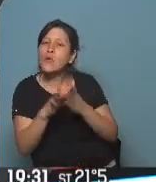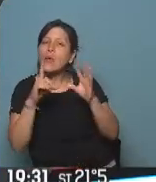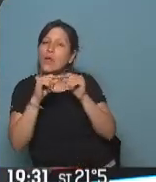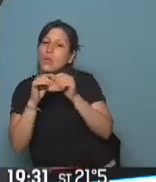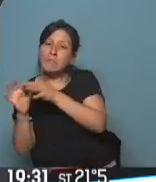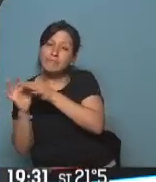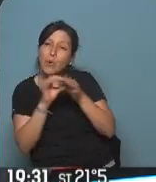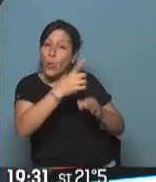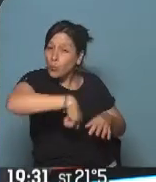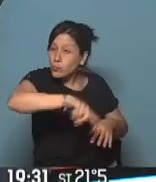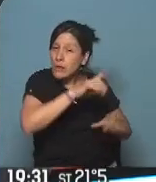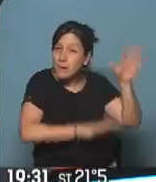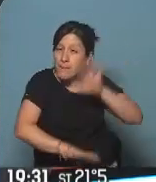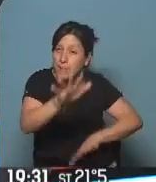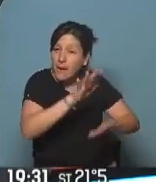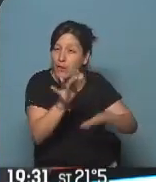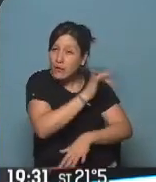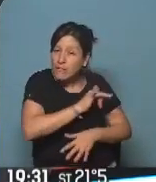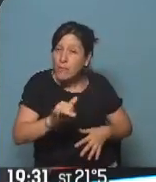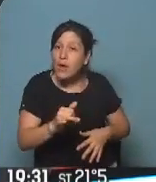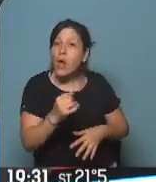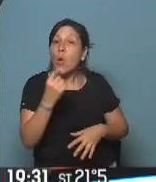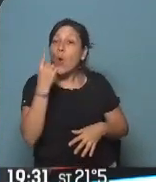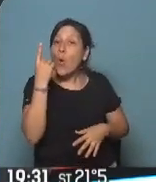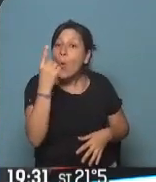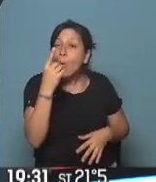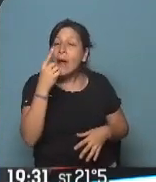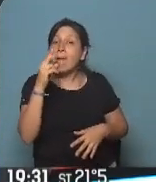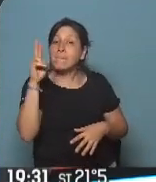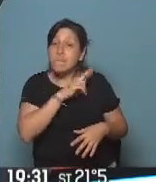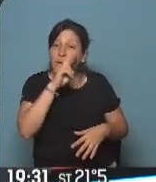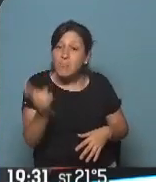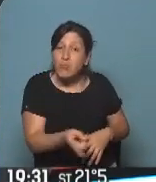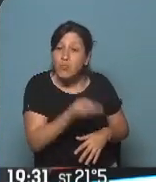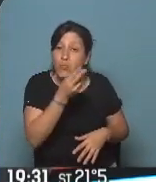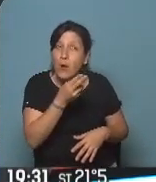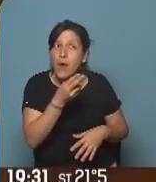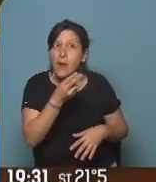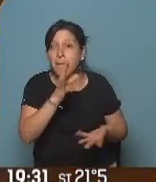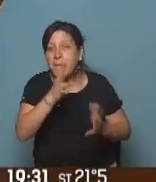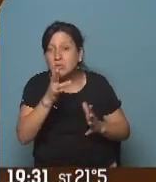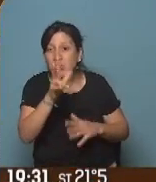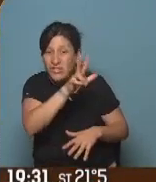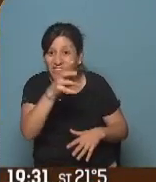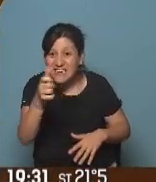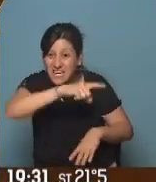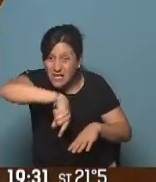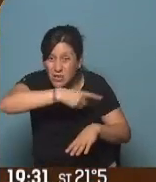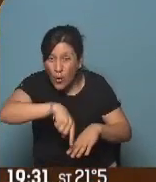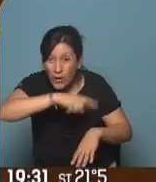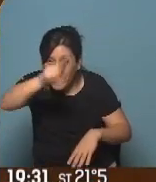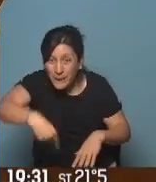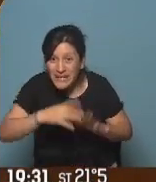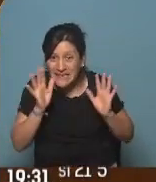que han llevado a cabo ustedes y hablan de un femicidio cada 32 horas durante 2018 exacto nosotras relevamos los